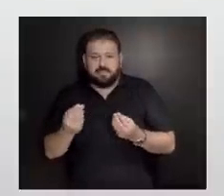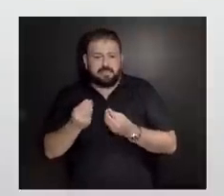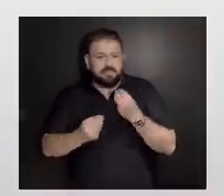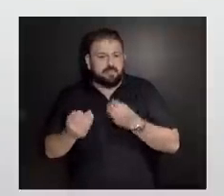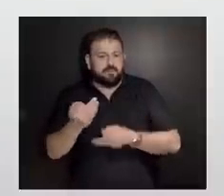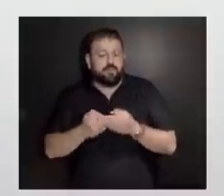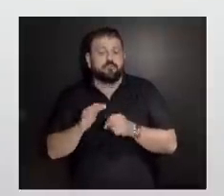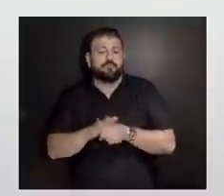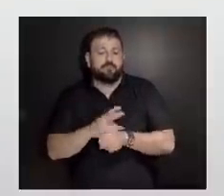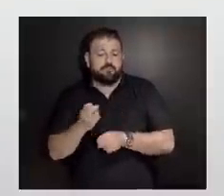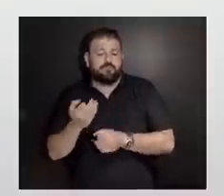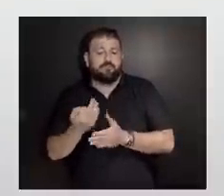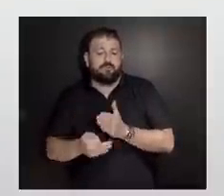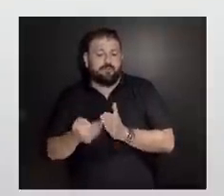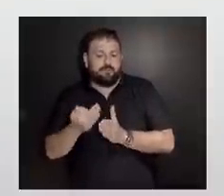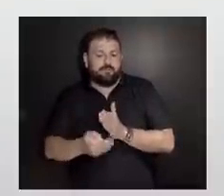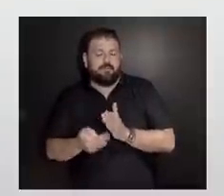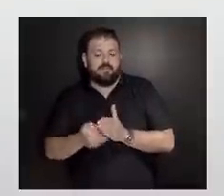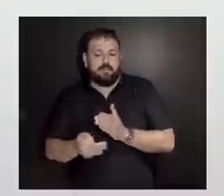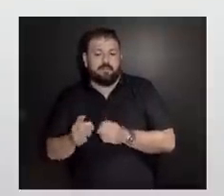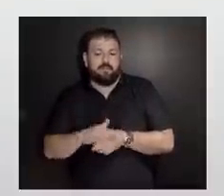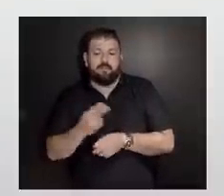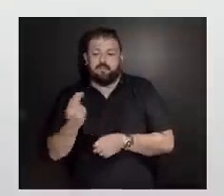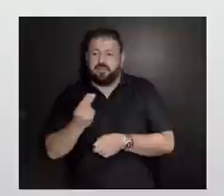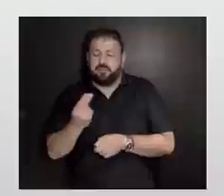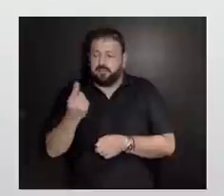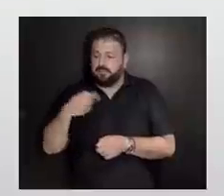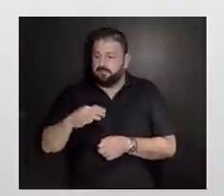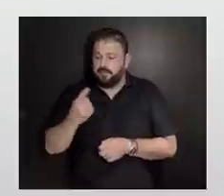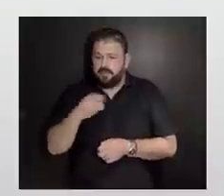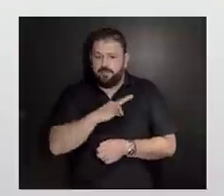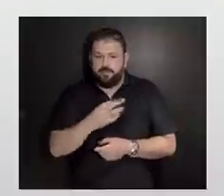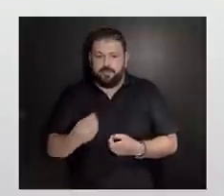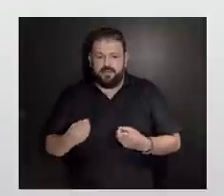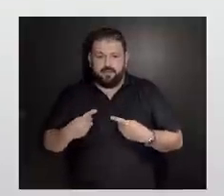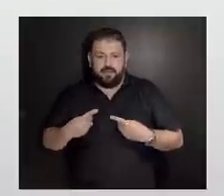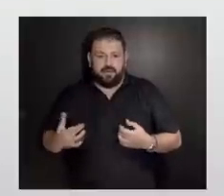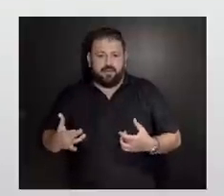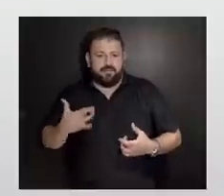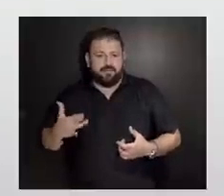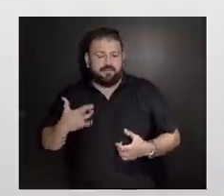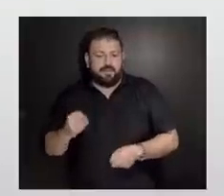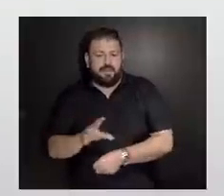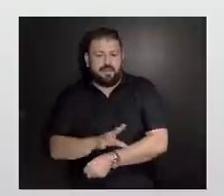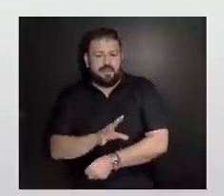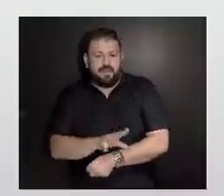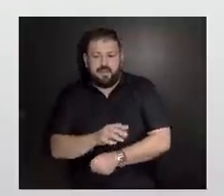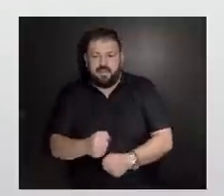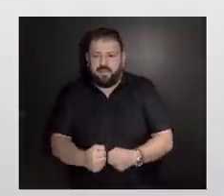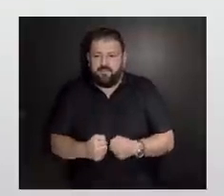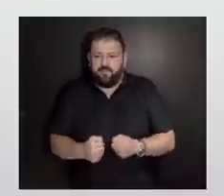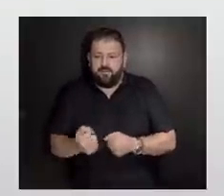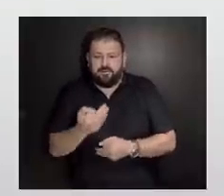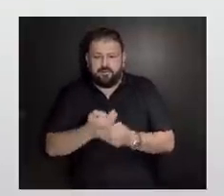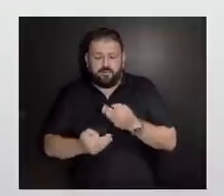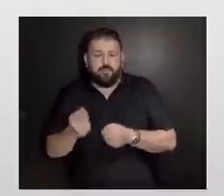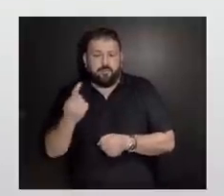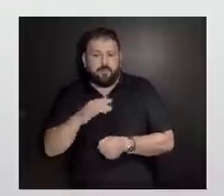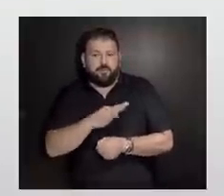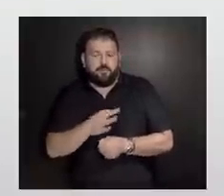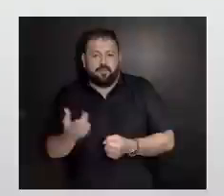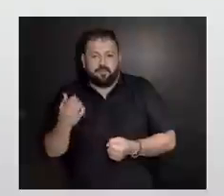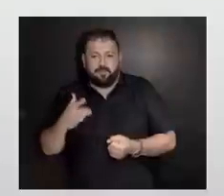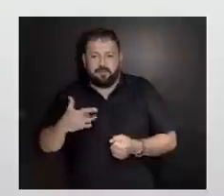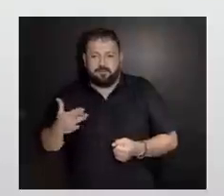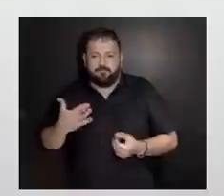del hipotálamo que le dicen, oye, pues necesito energía, ¿no? Entonces va a incrementar el apetito, como tratando de